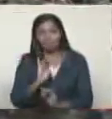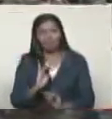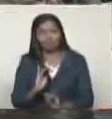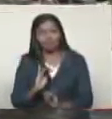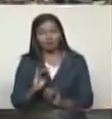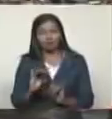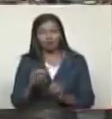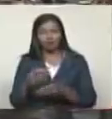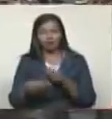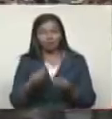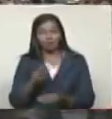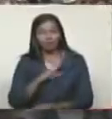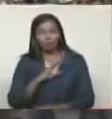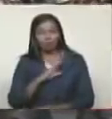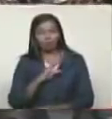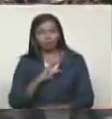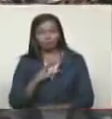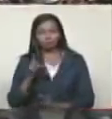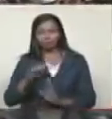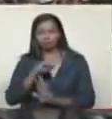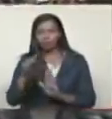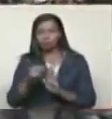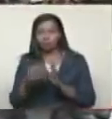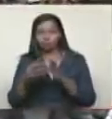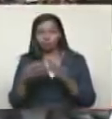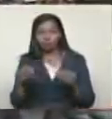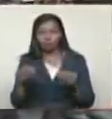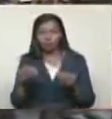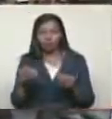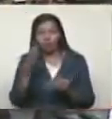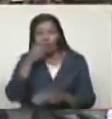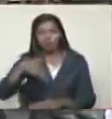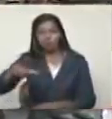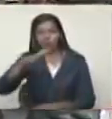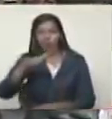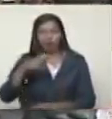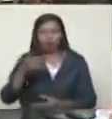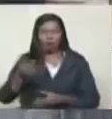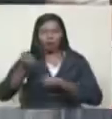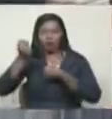como componente complementario, que es el pueblo en arma.